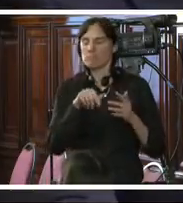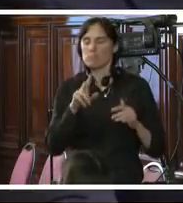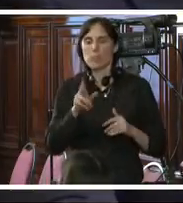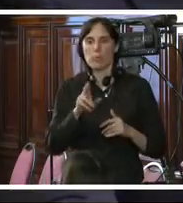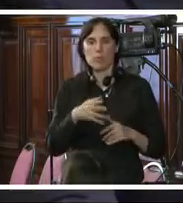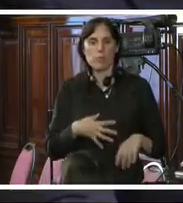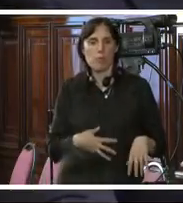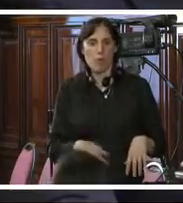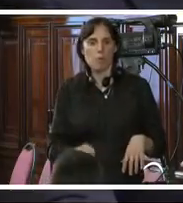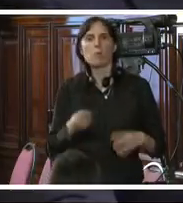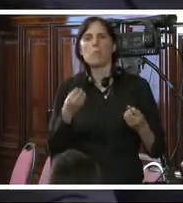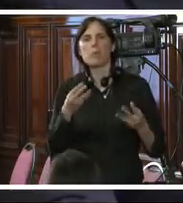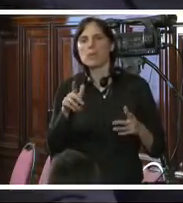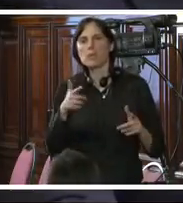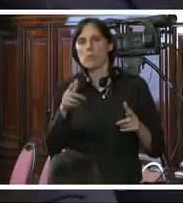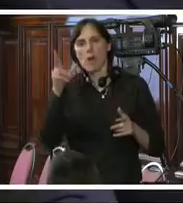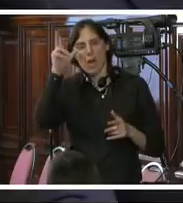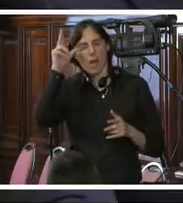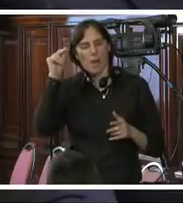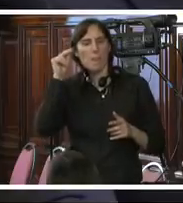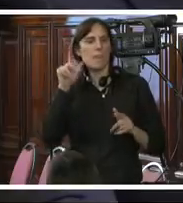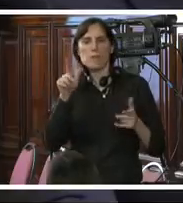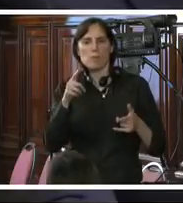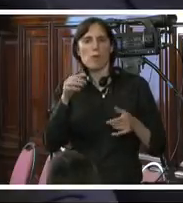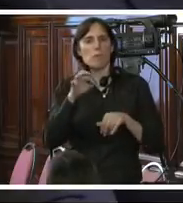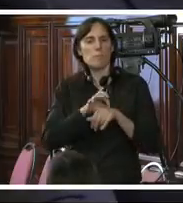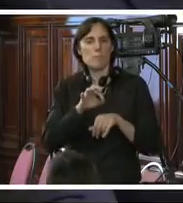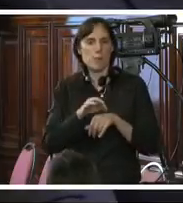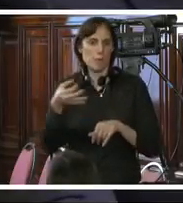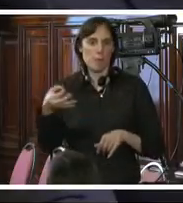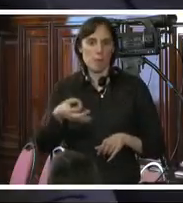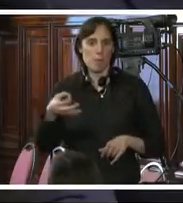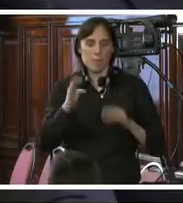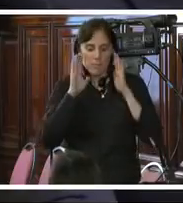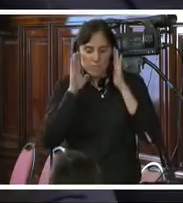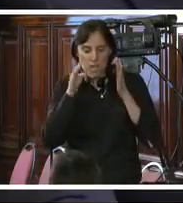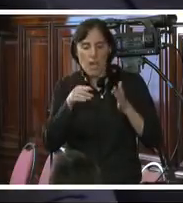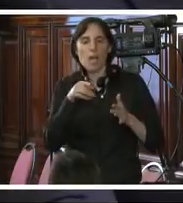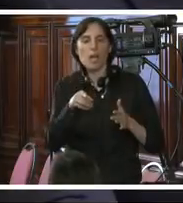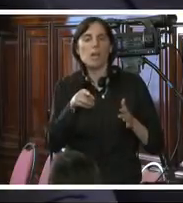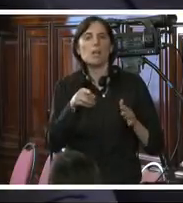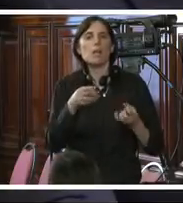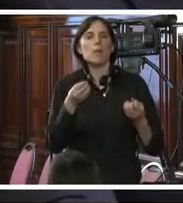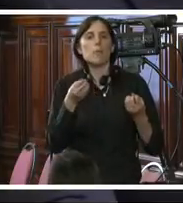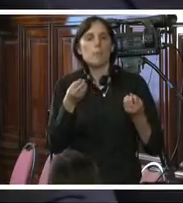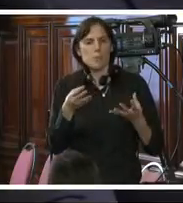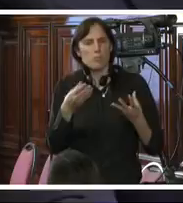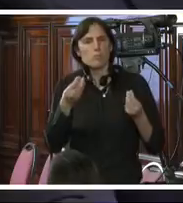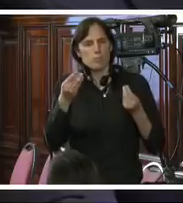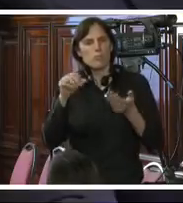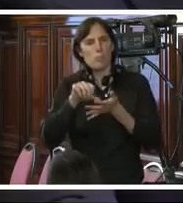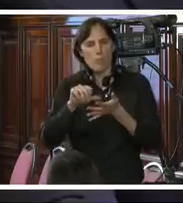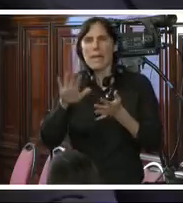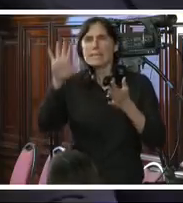de personal capacitado, conocedor de las normas y dispuestos a otorgar el servicio. Esto significa que pese a que en varios de los países